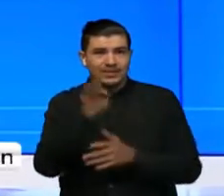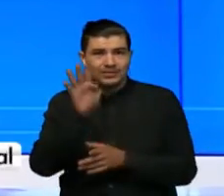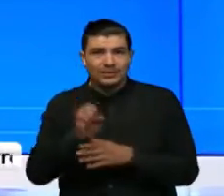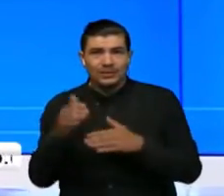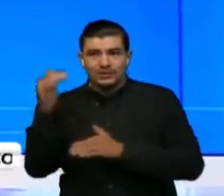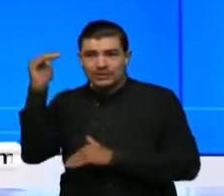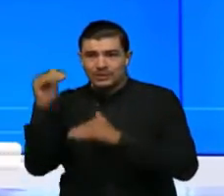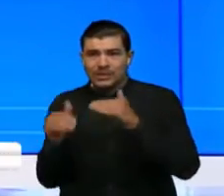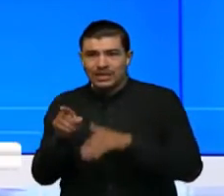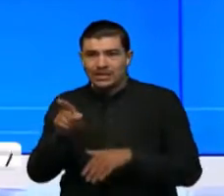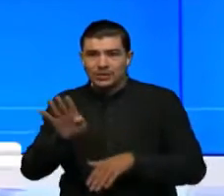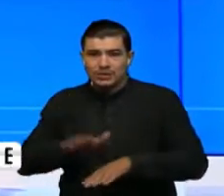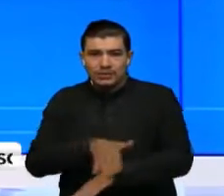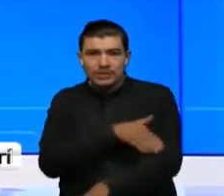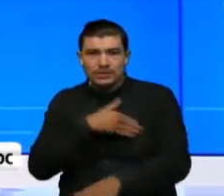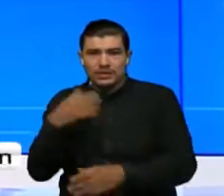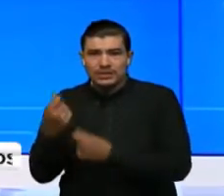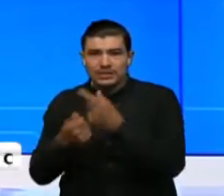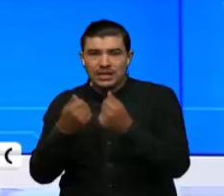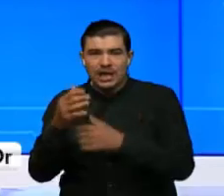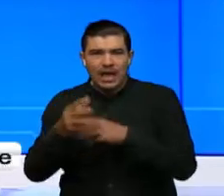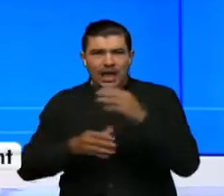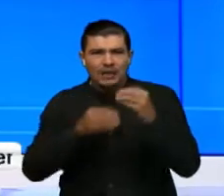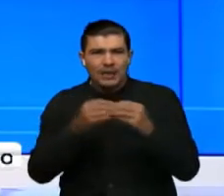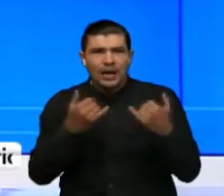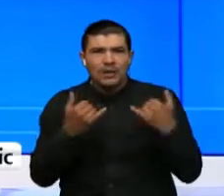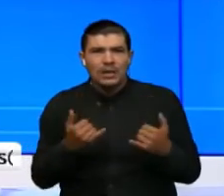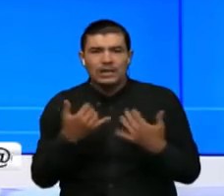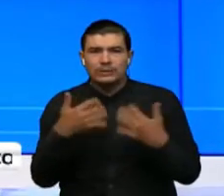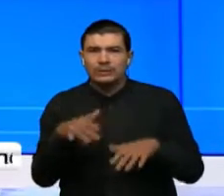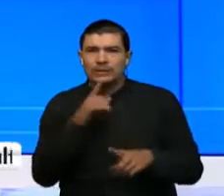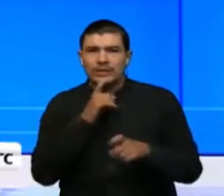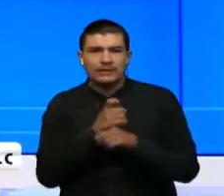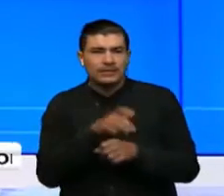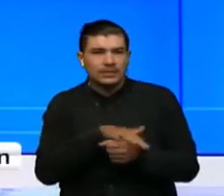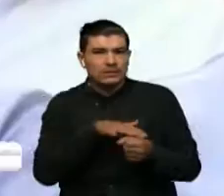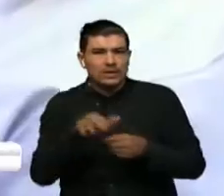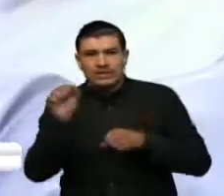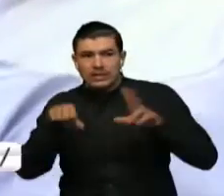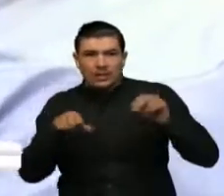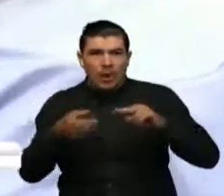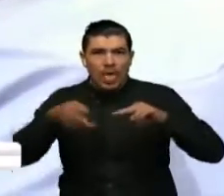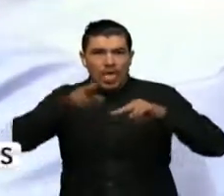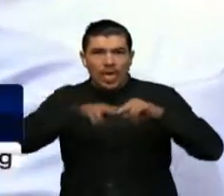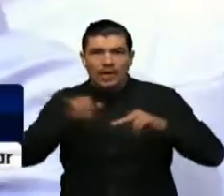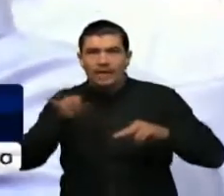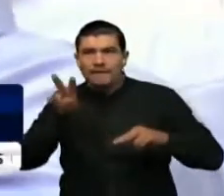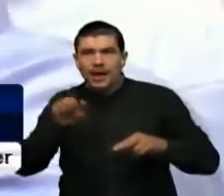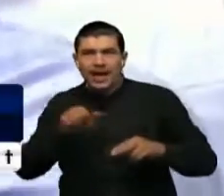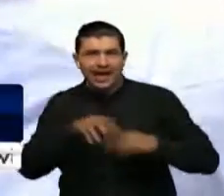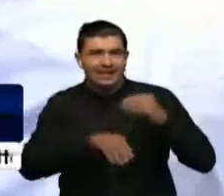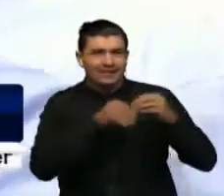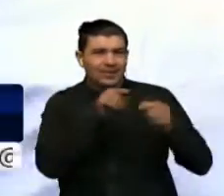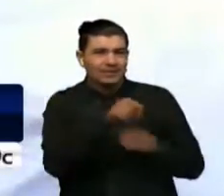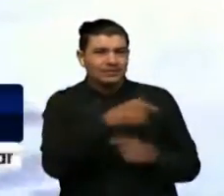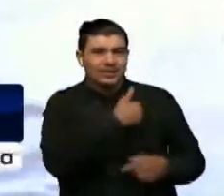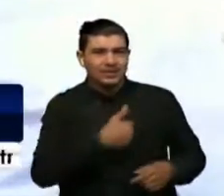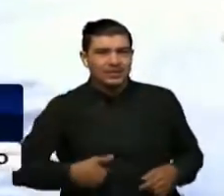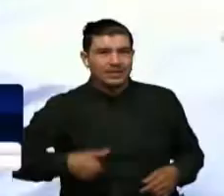14 billones de pesos aún continúa el debate por el aumento del iva en reiteradas ocasiones el presidente